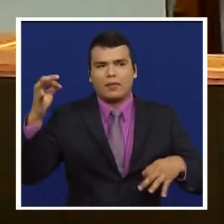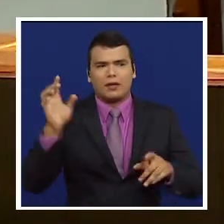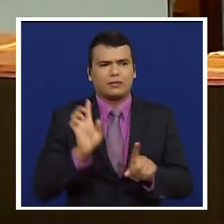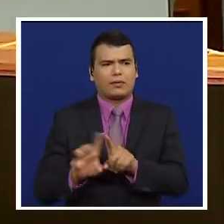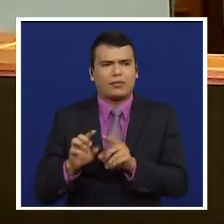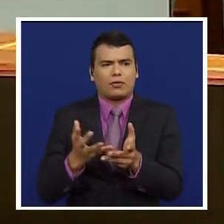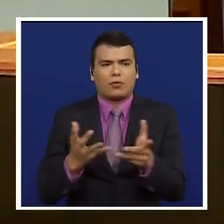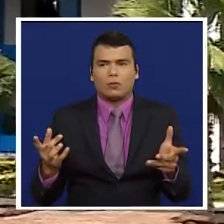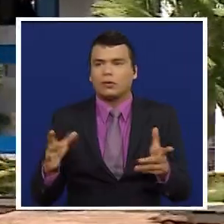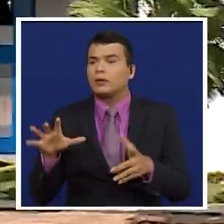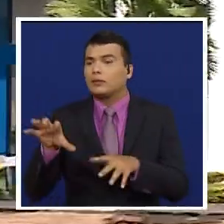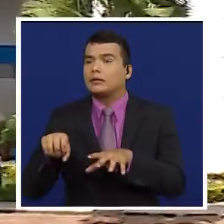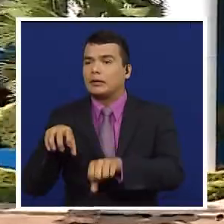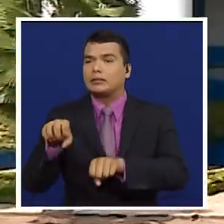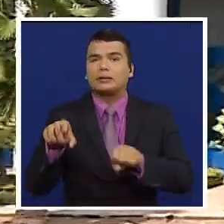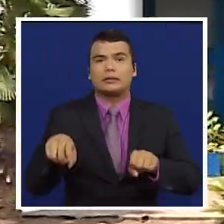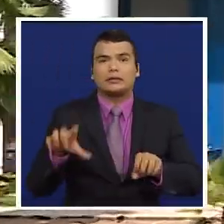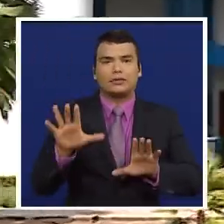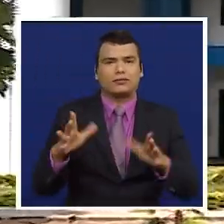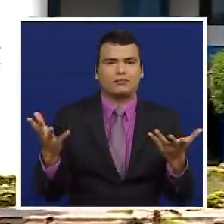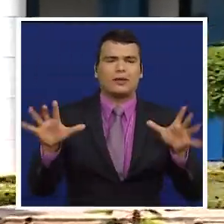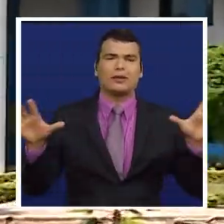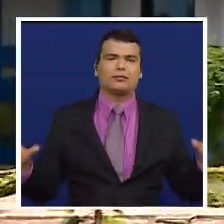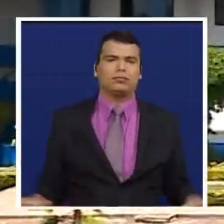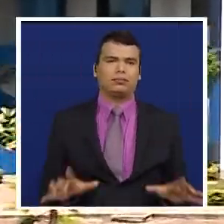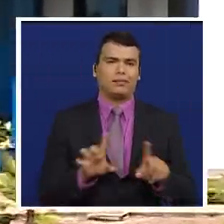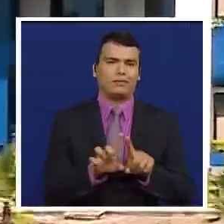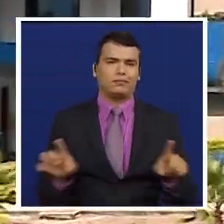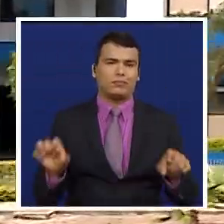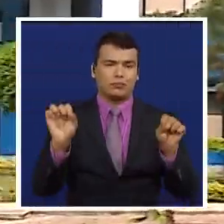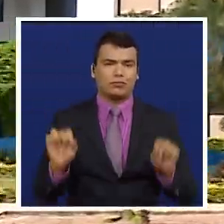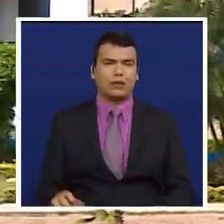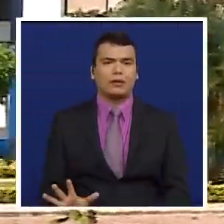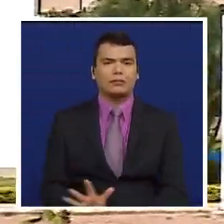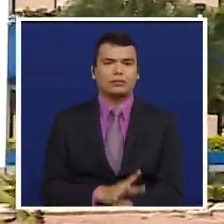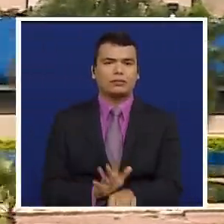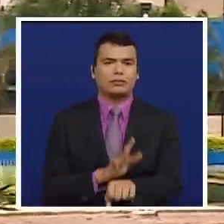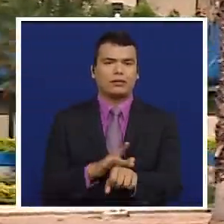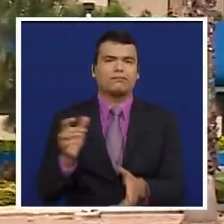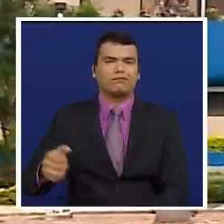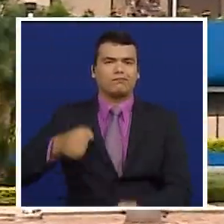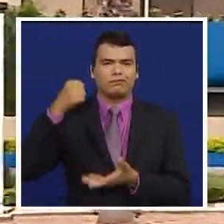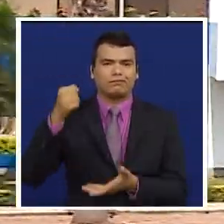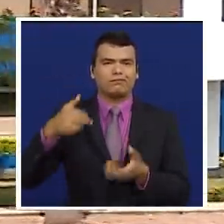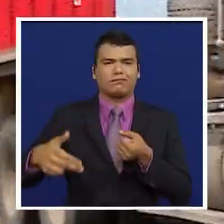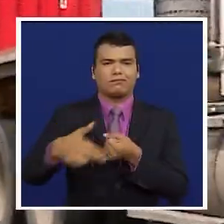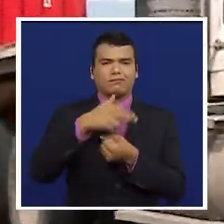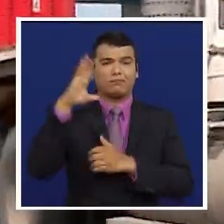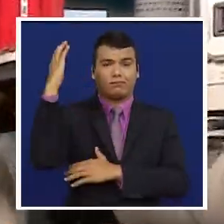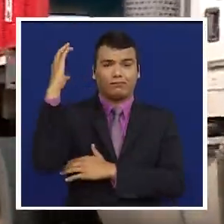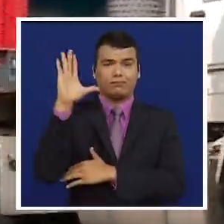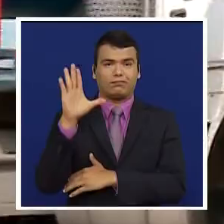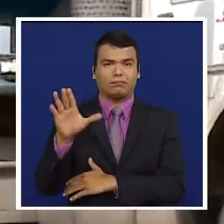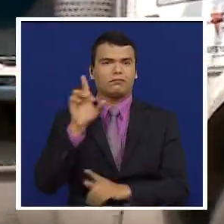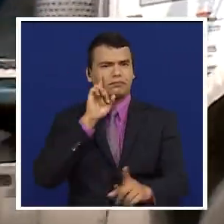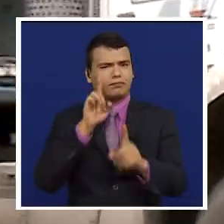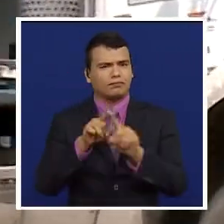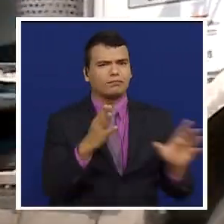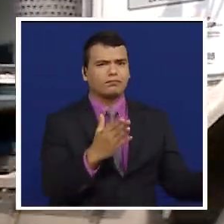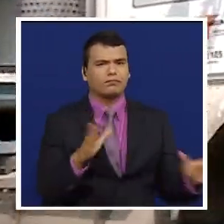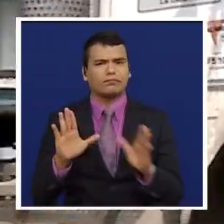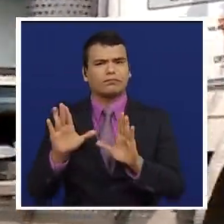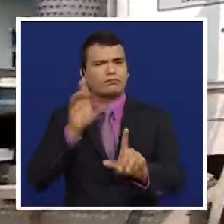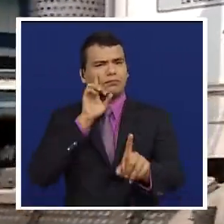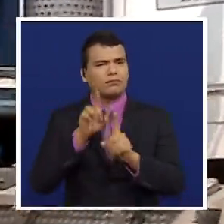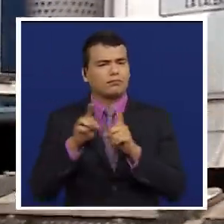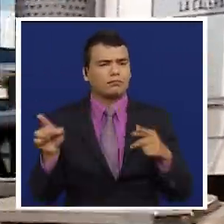otra serie de insumos que digamos, impulsan el resto de la economía de la región y del país. Los planes de esta zona franca apuntan